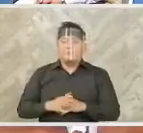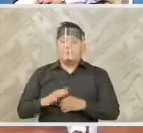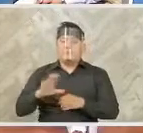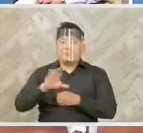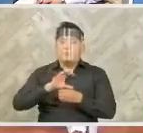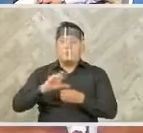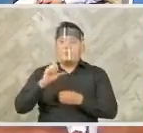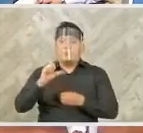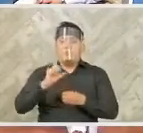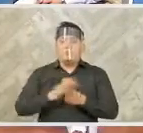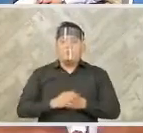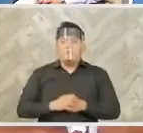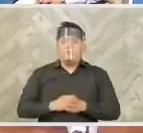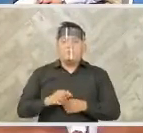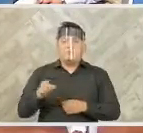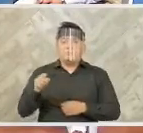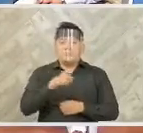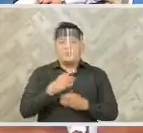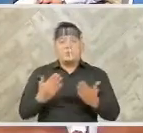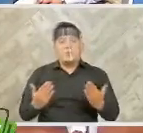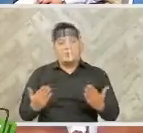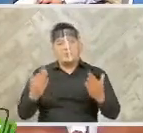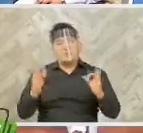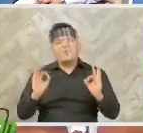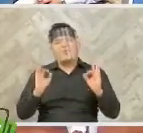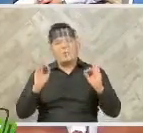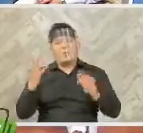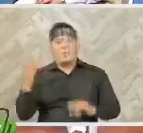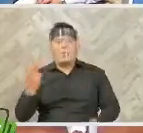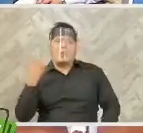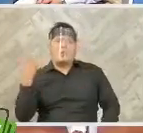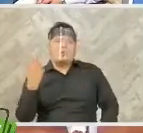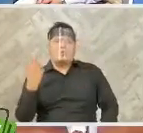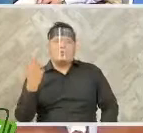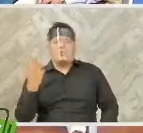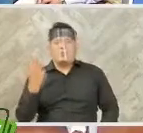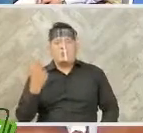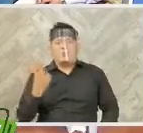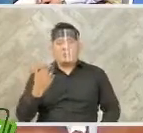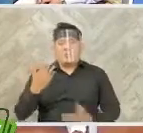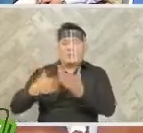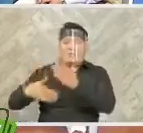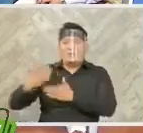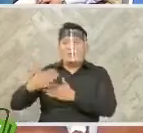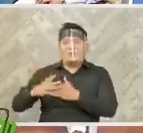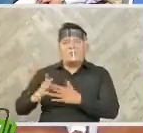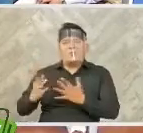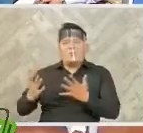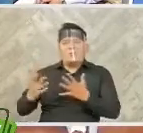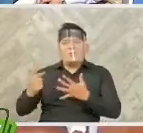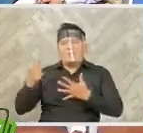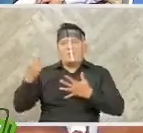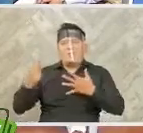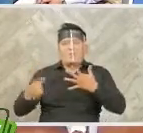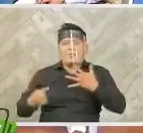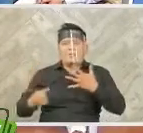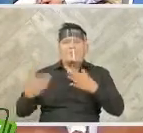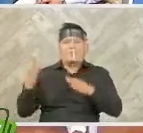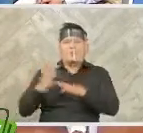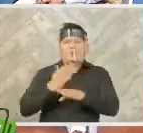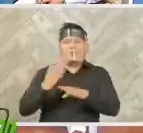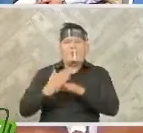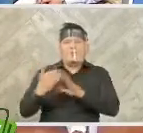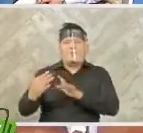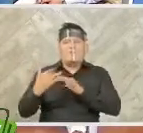diseñar o abordar todas estas garantías de no repetición para que los hechos que dieron origen al conflicto armado no vuelvan a ocurrir. Y